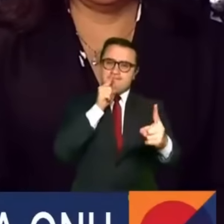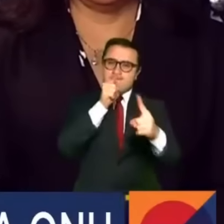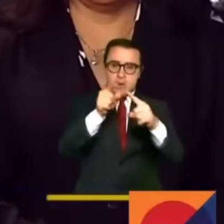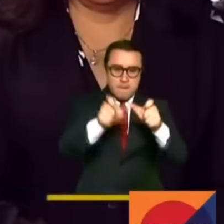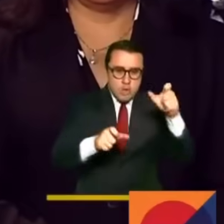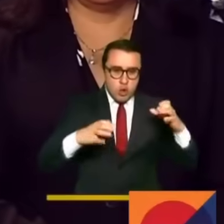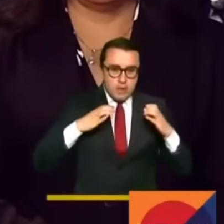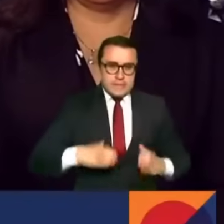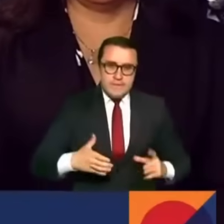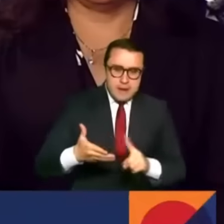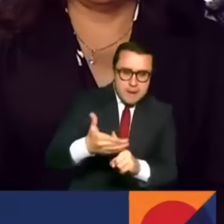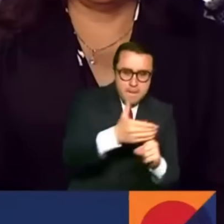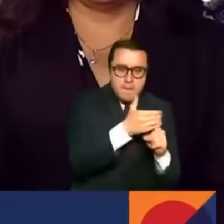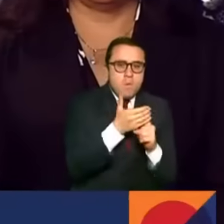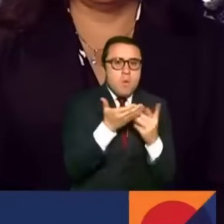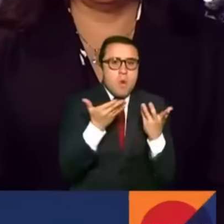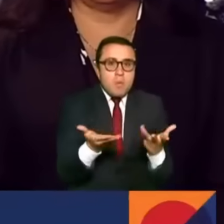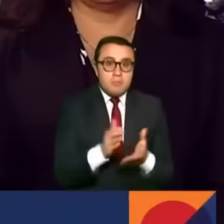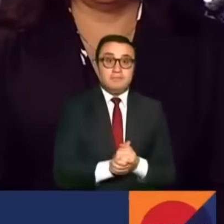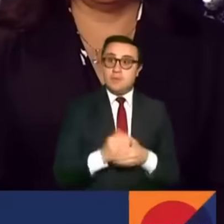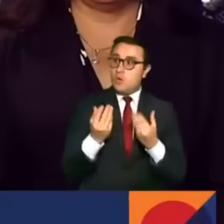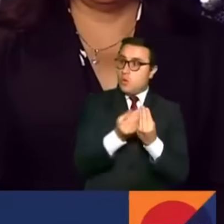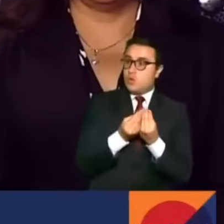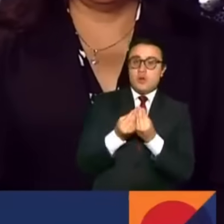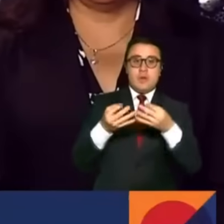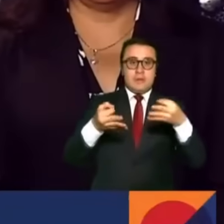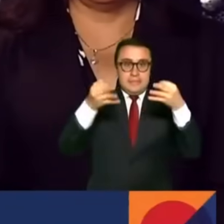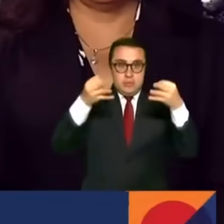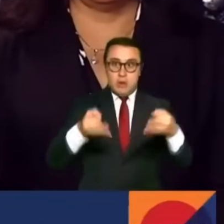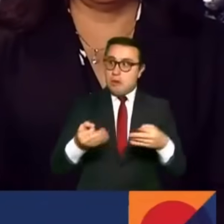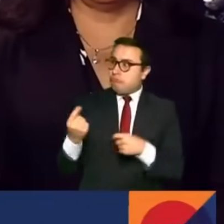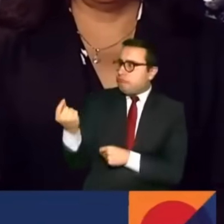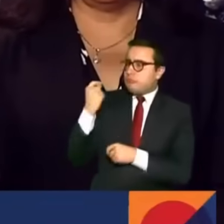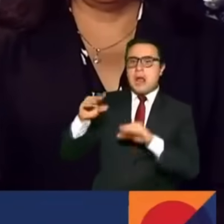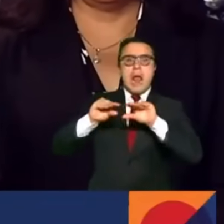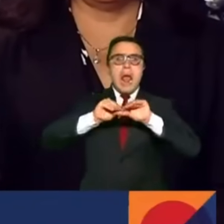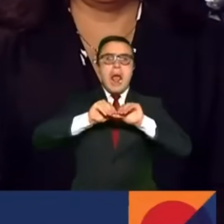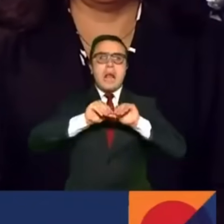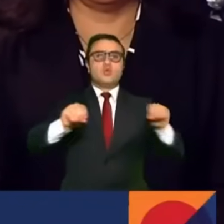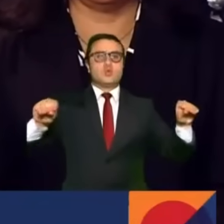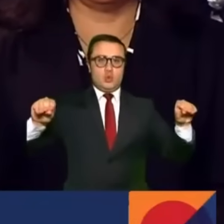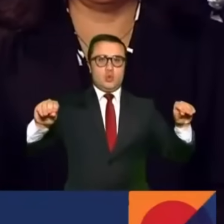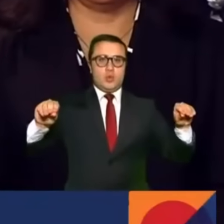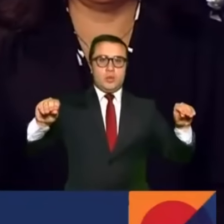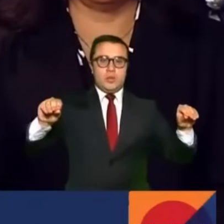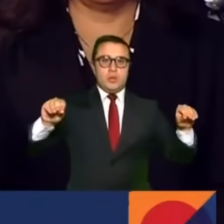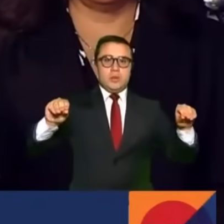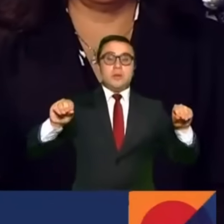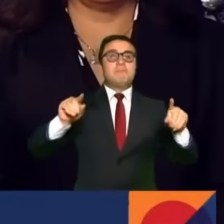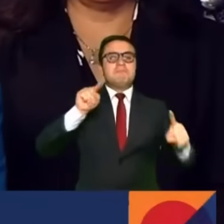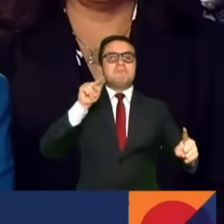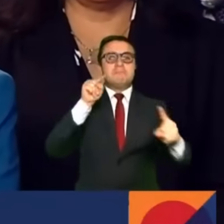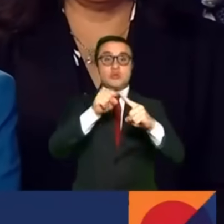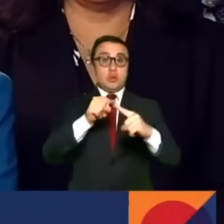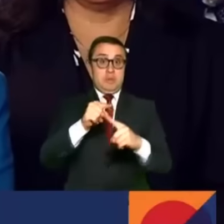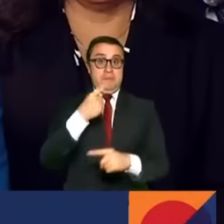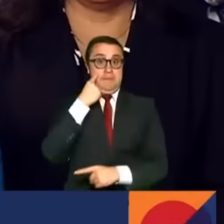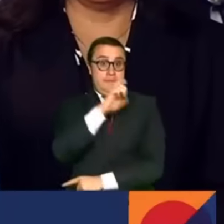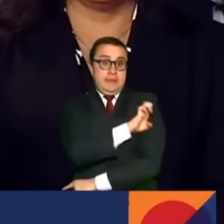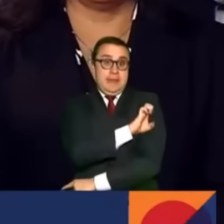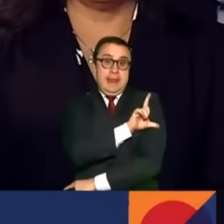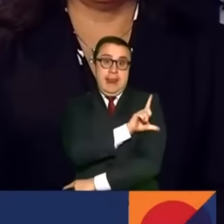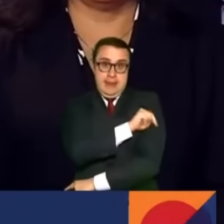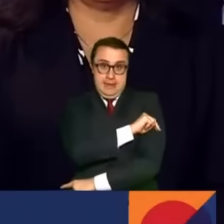los civiles. El Consejo de Seguridad le da la bienvenida al anuncio reciente del cese al fuego entre el gobierno